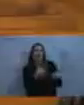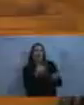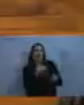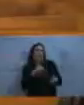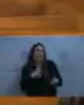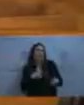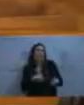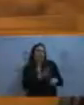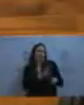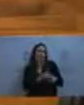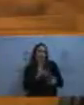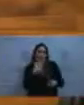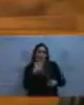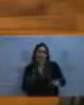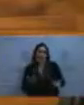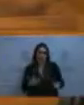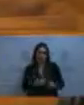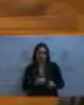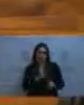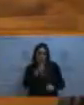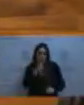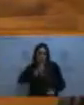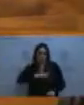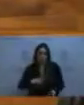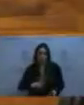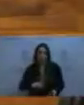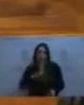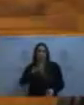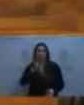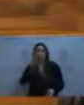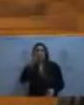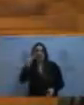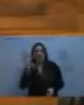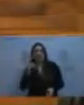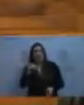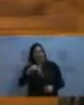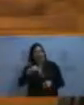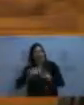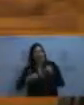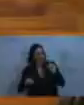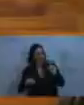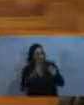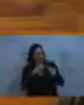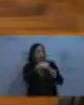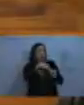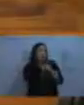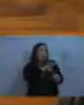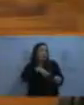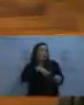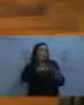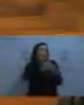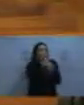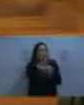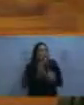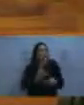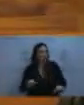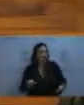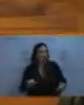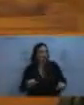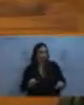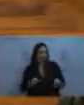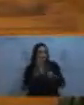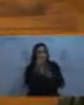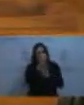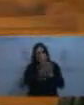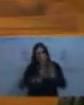parece una tumba de pelo. Cuarto, RTPA. ¿A qué voy a distinguir? Porque aquí quizás ustedes la forma de publicar listas de